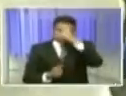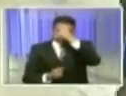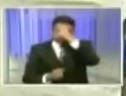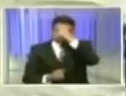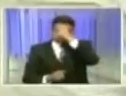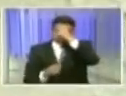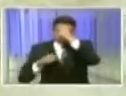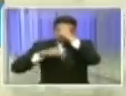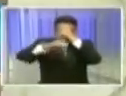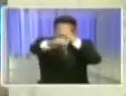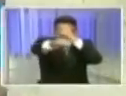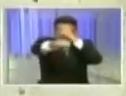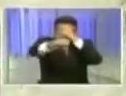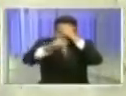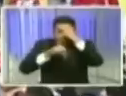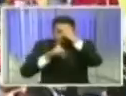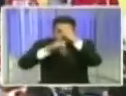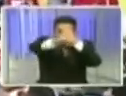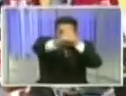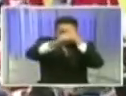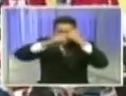Lanza. Te lanzo aquí.